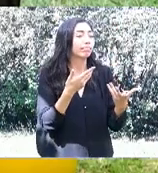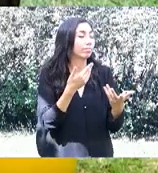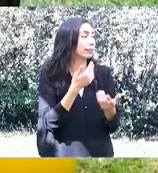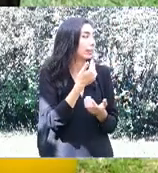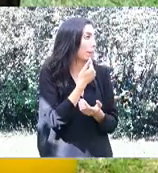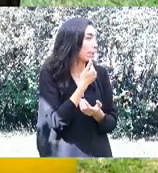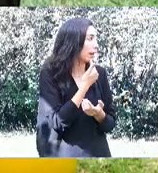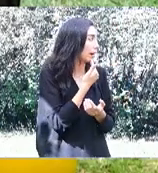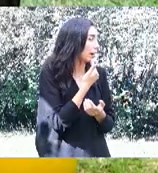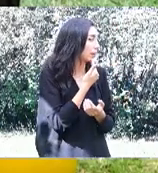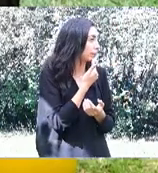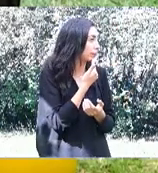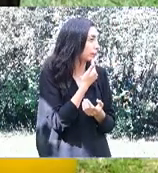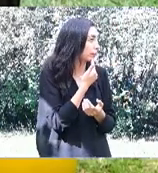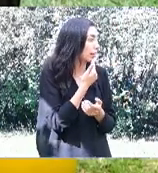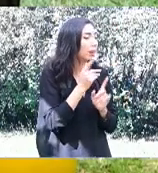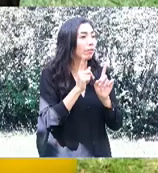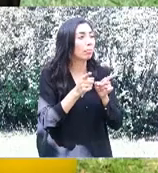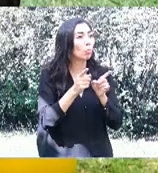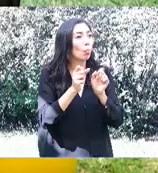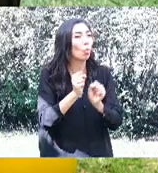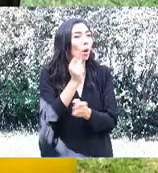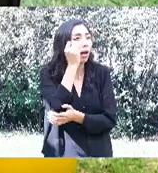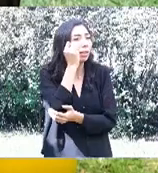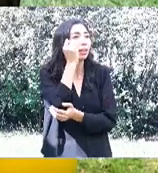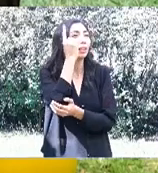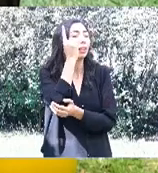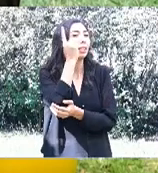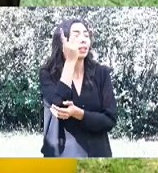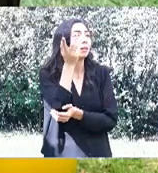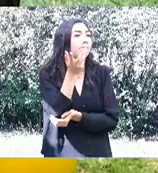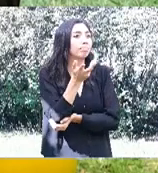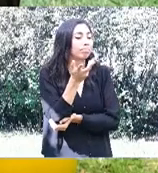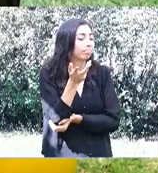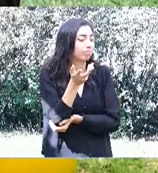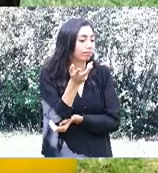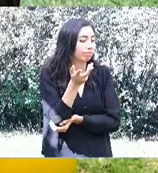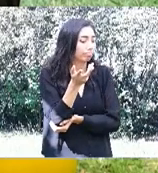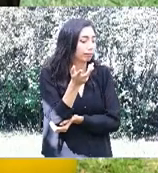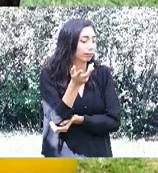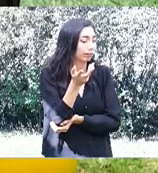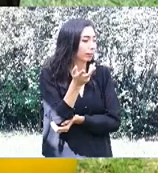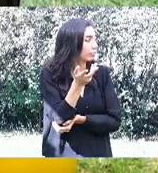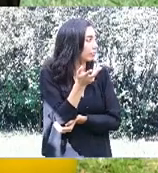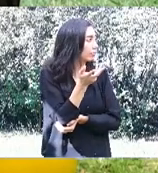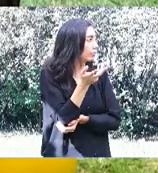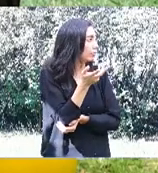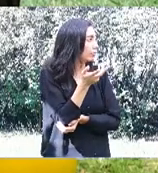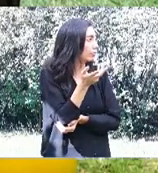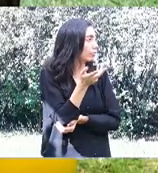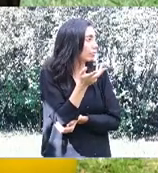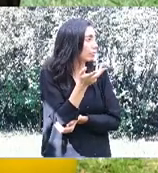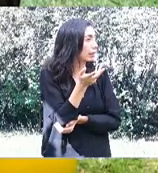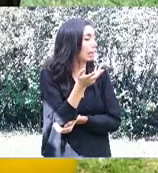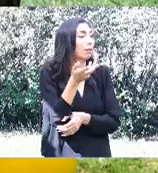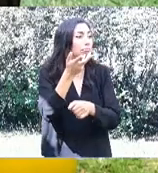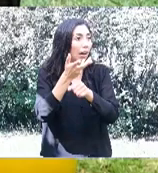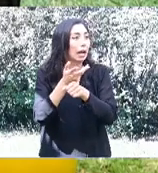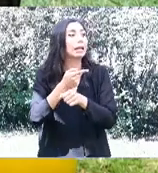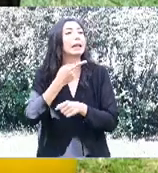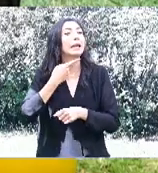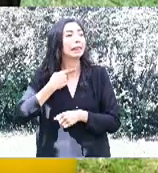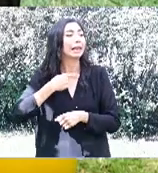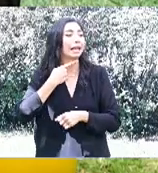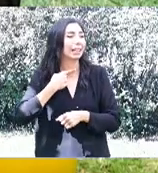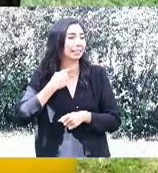claves para poder eh entender como eh esta como Esta esta este interés por esta ciencia que es una ciencia